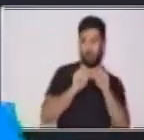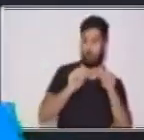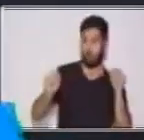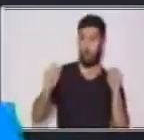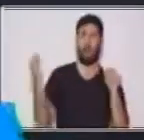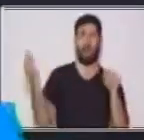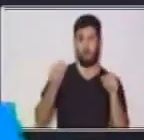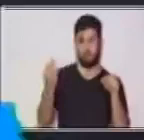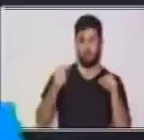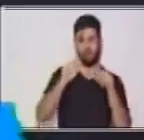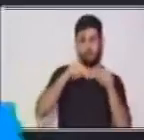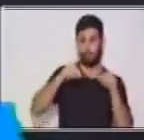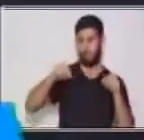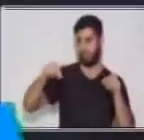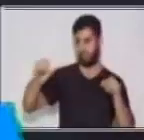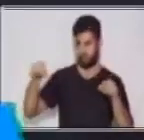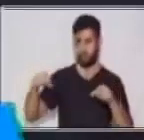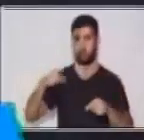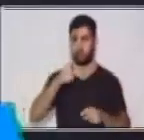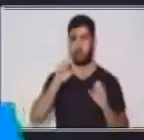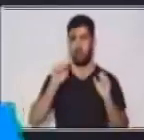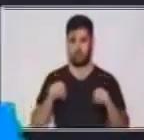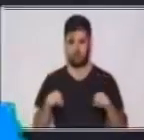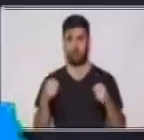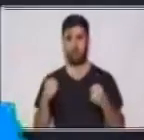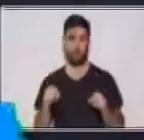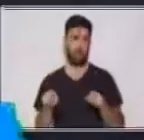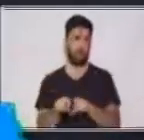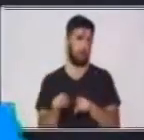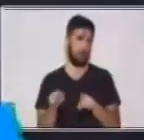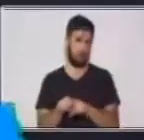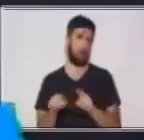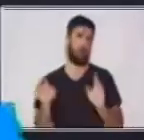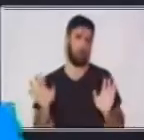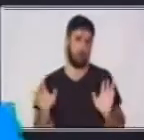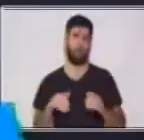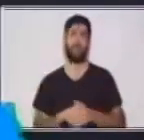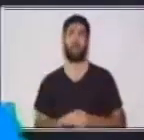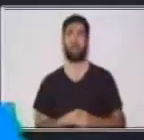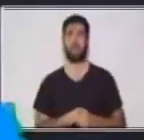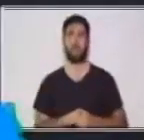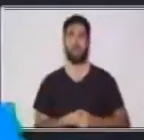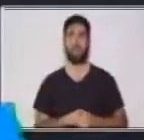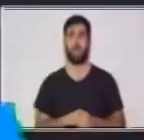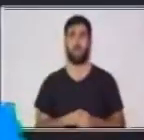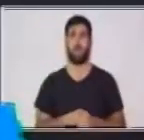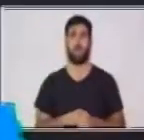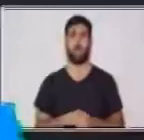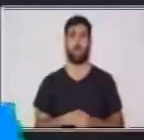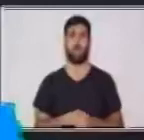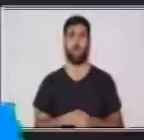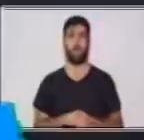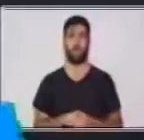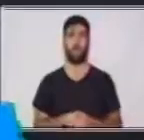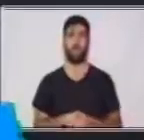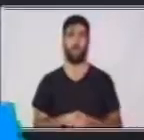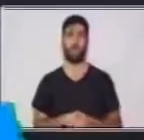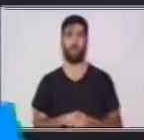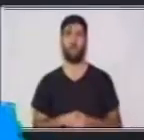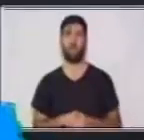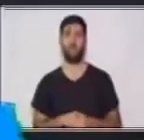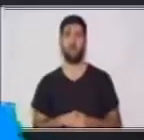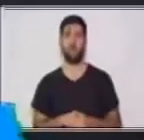más específicas en la graduación que estás haciendo de tu escala. 1, 2, 3,